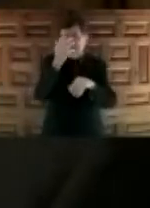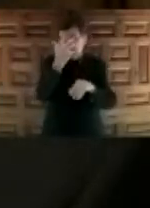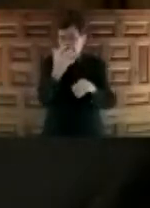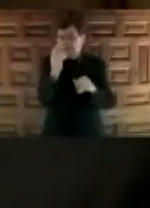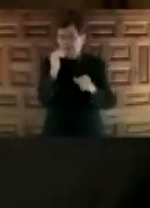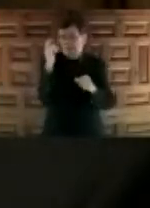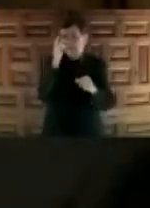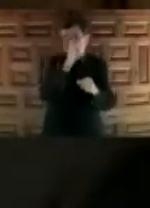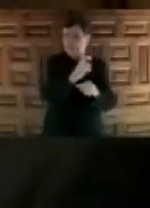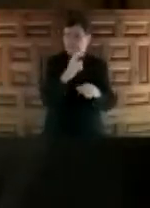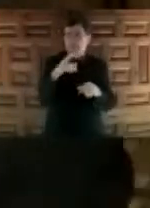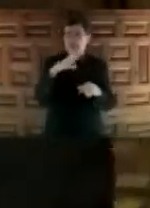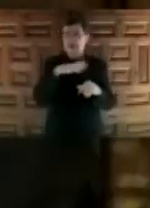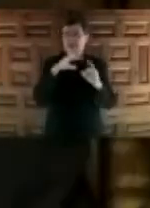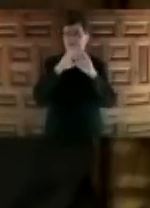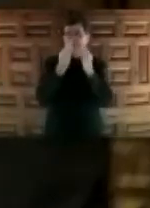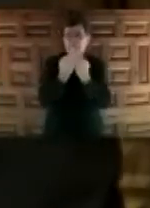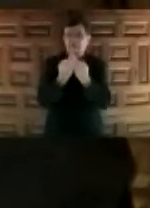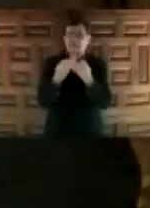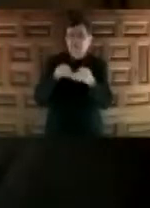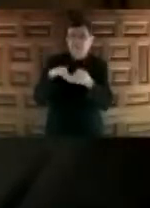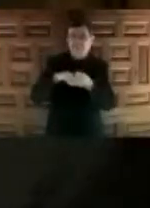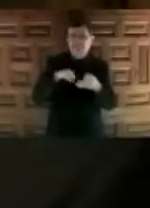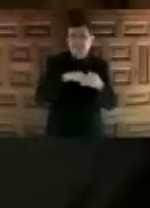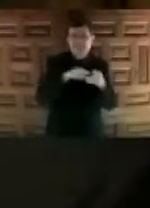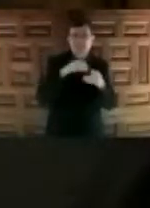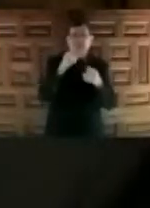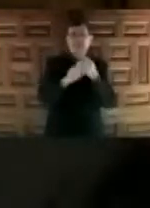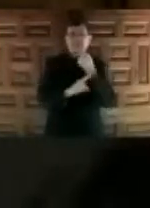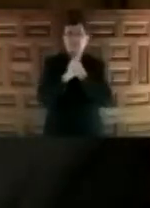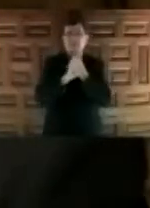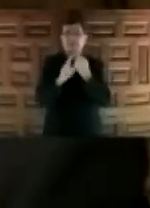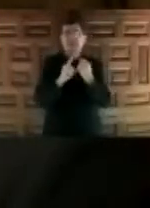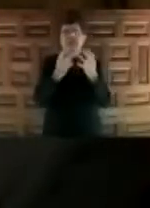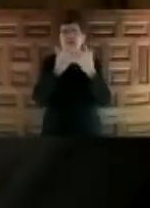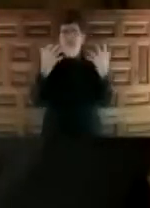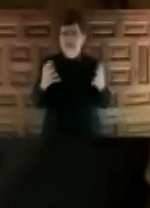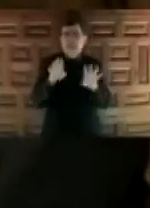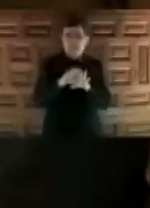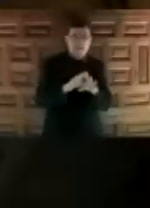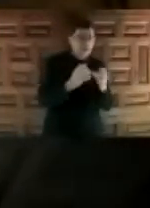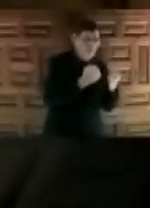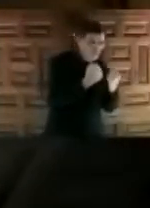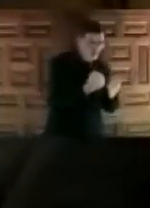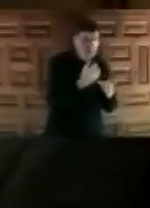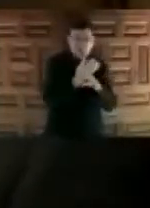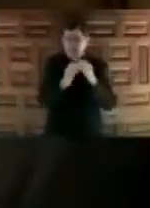que ha sido enunciado de manera reiterada, estos grandes problemas de coordinación entre poderes, estos grandes